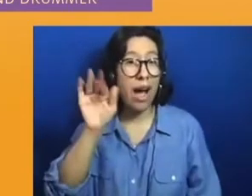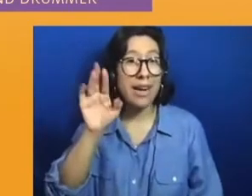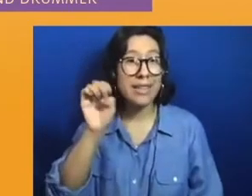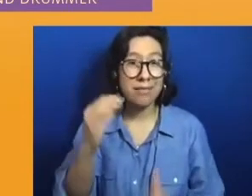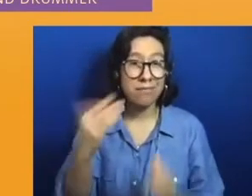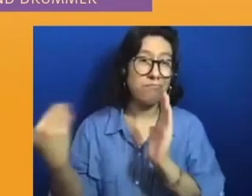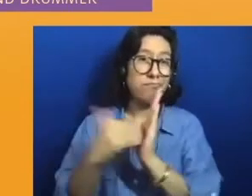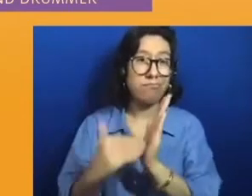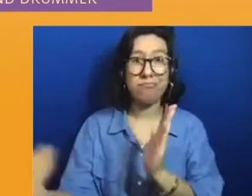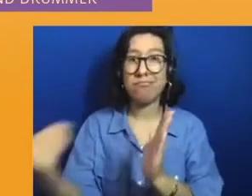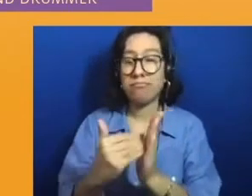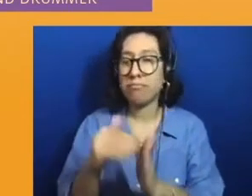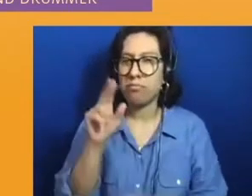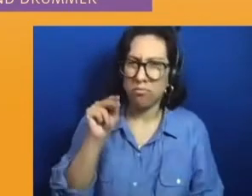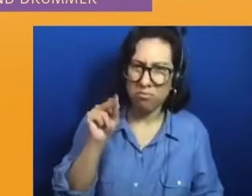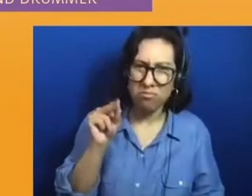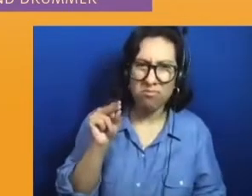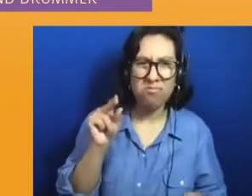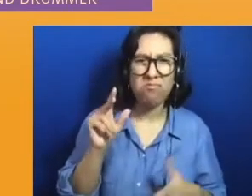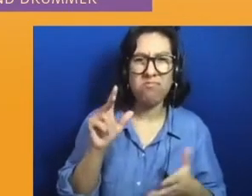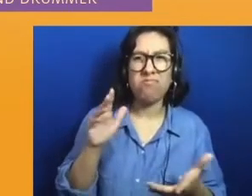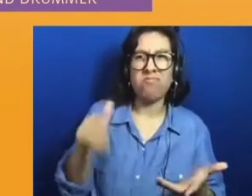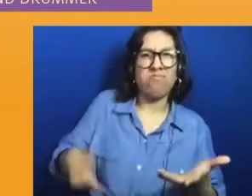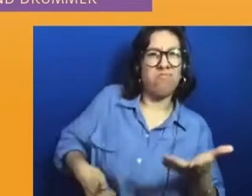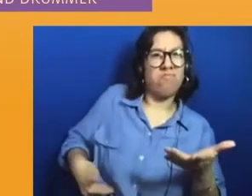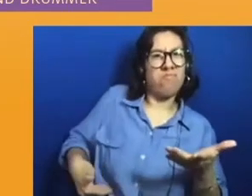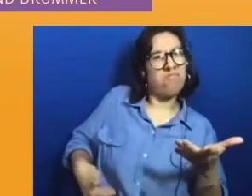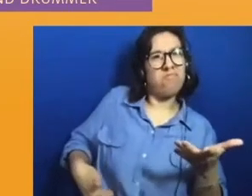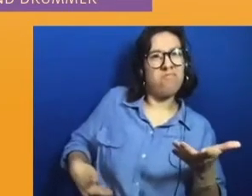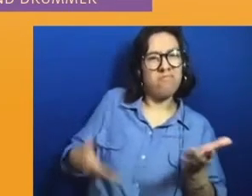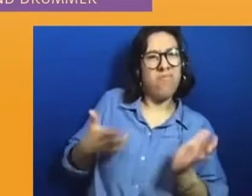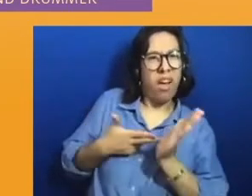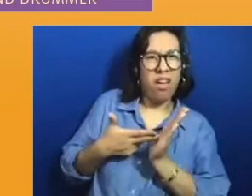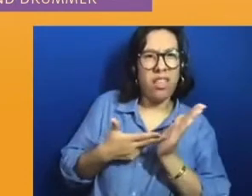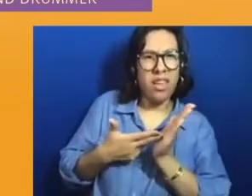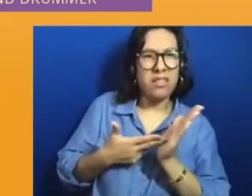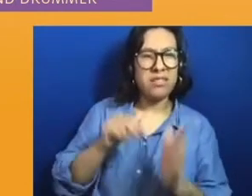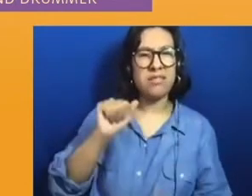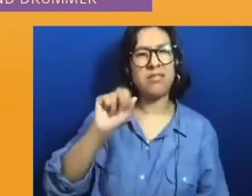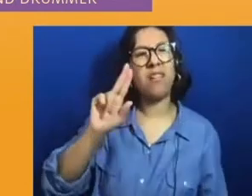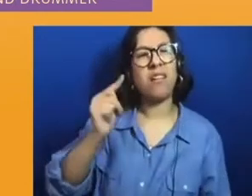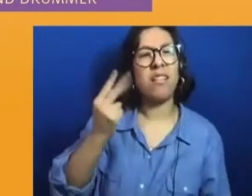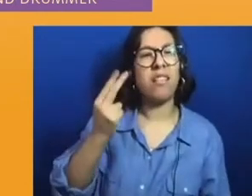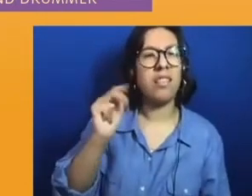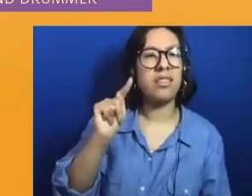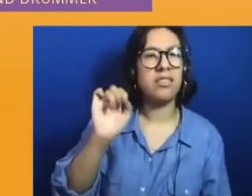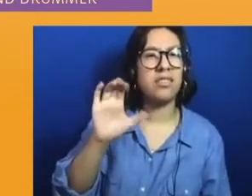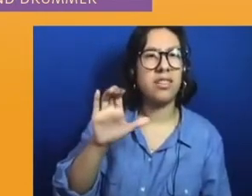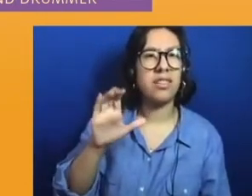Es como esa emoción genuina y auténtica.